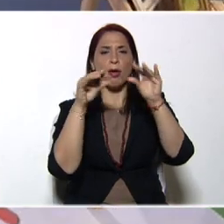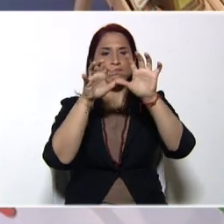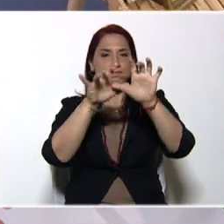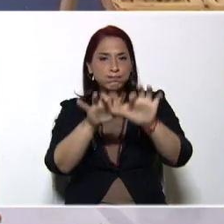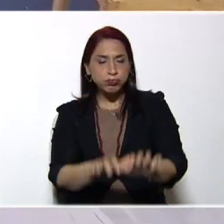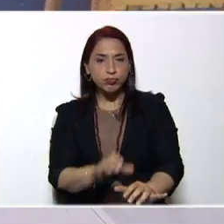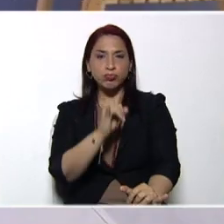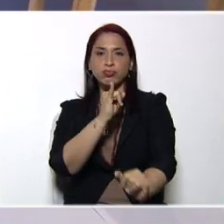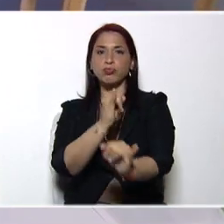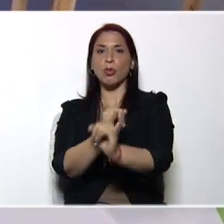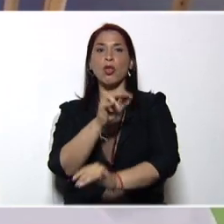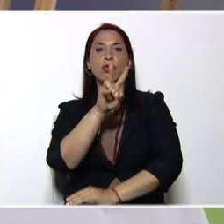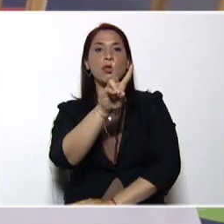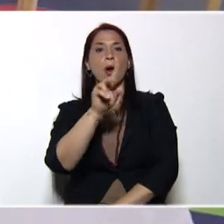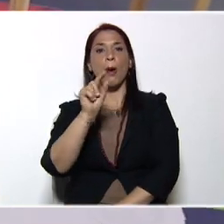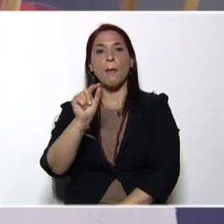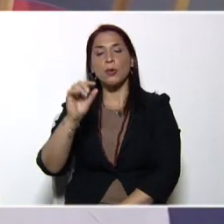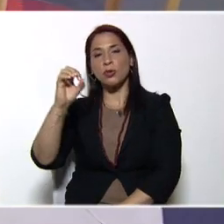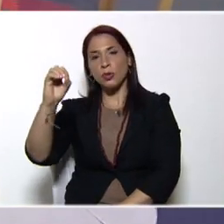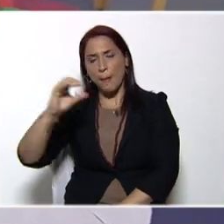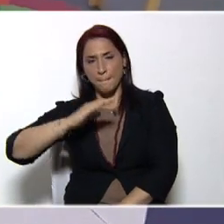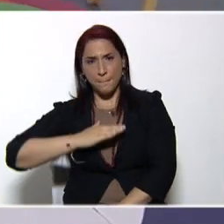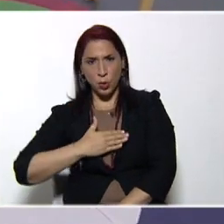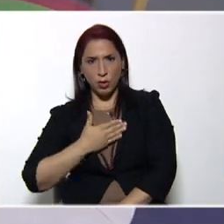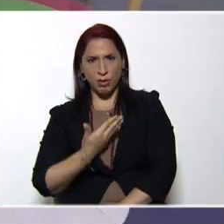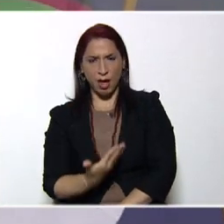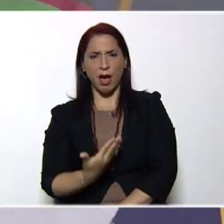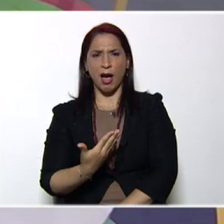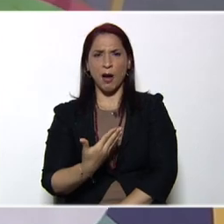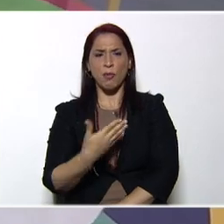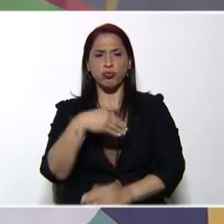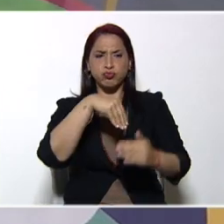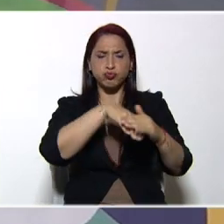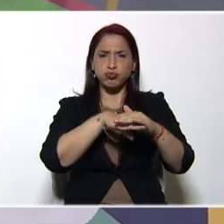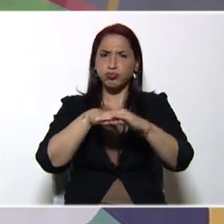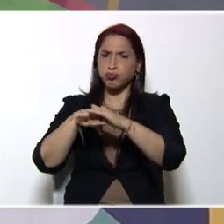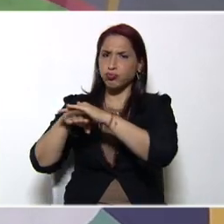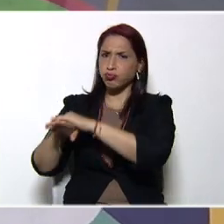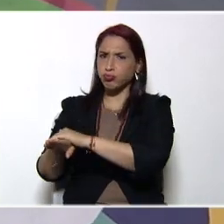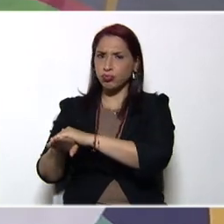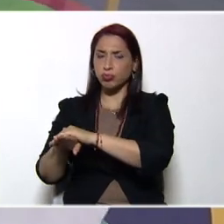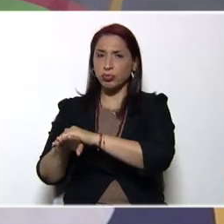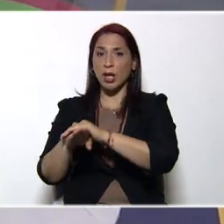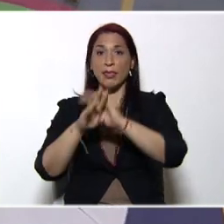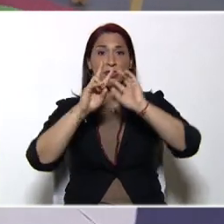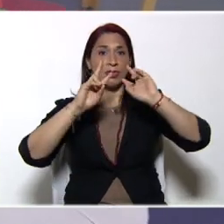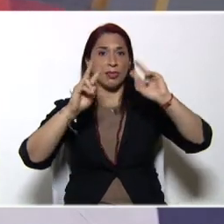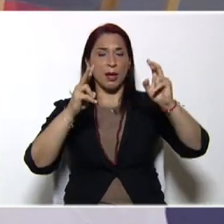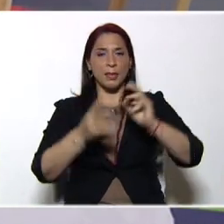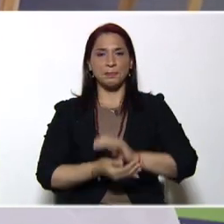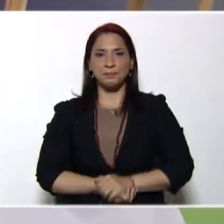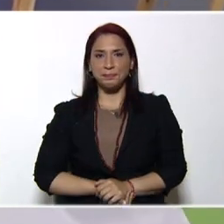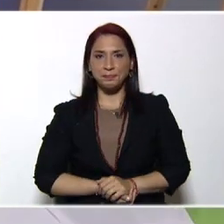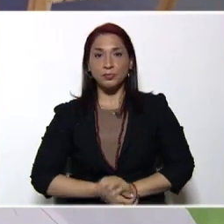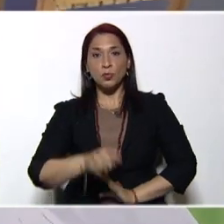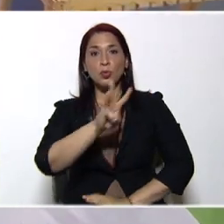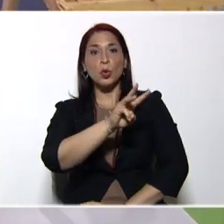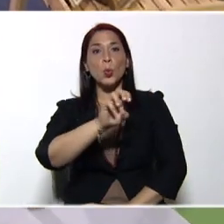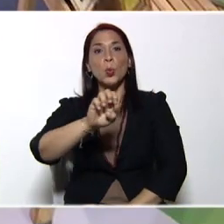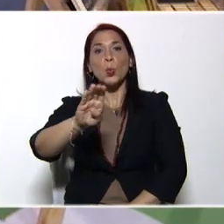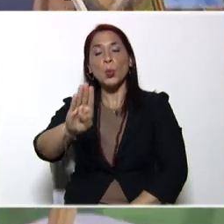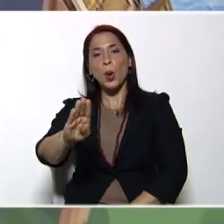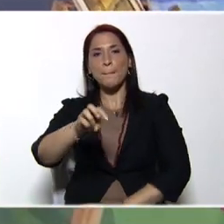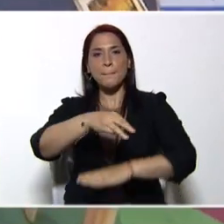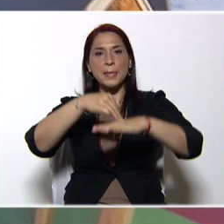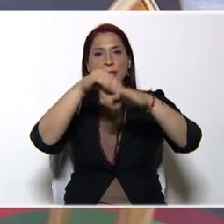digitales 2.0 para que podamos descargar contenidos adicionales, por ejemplo, en la página web oficial del